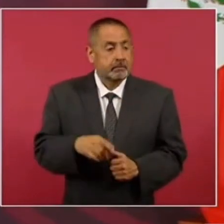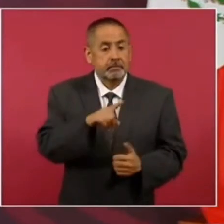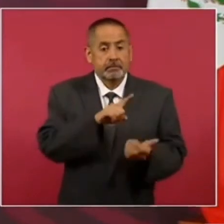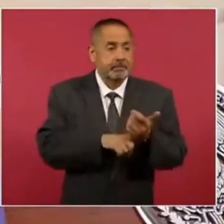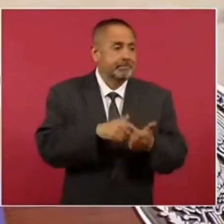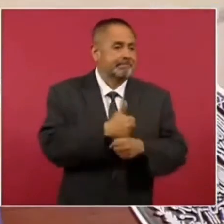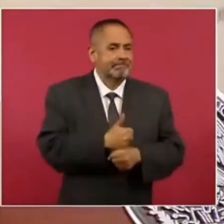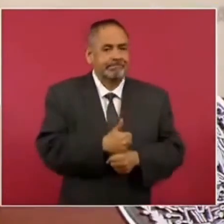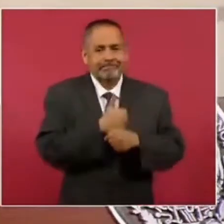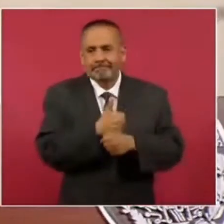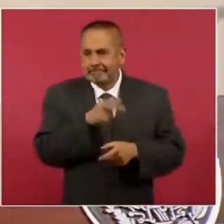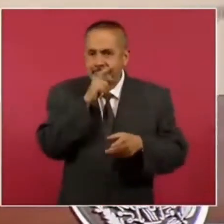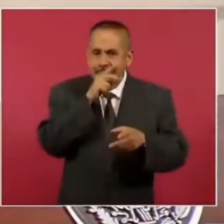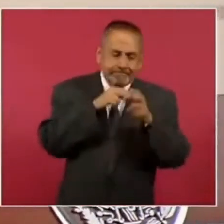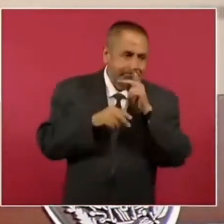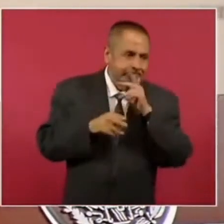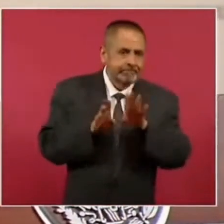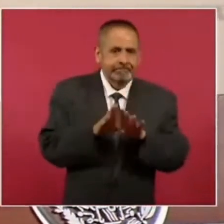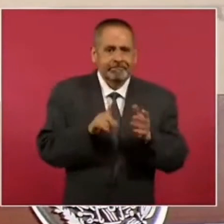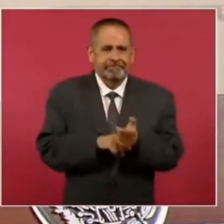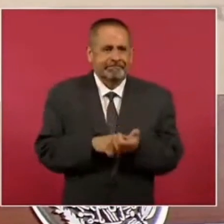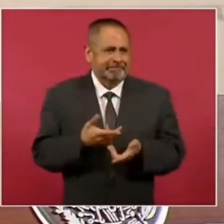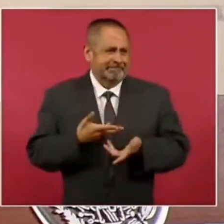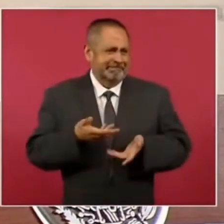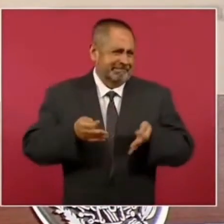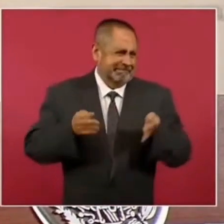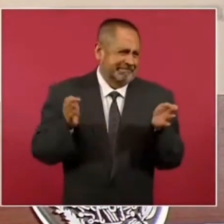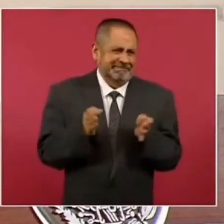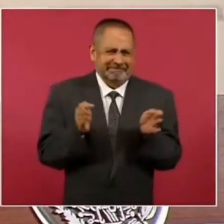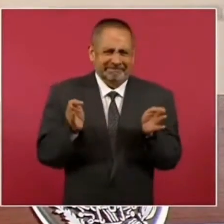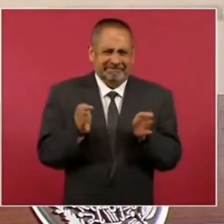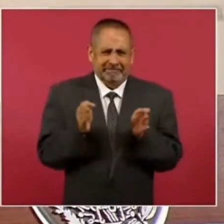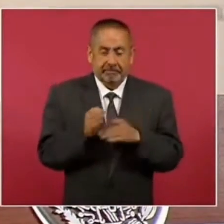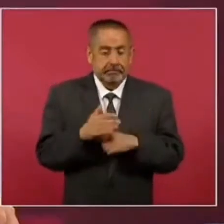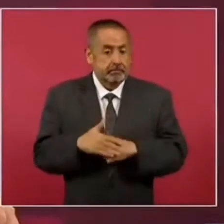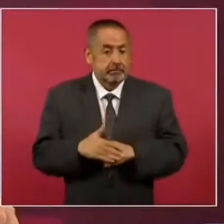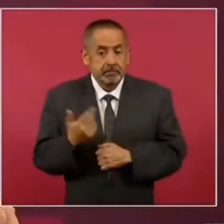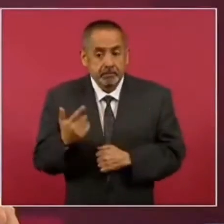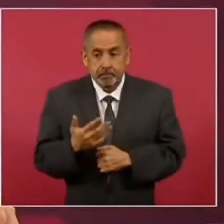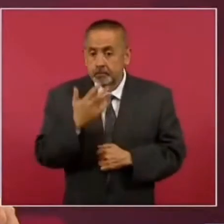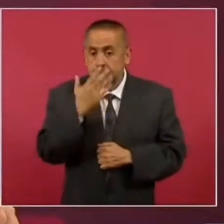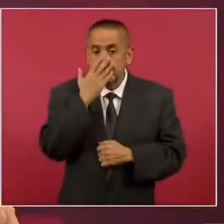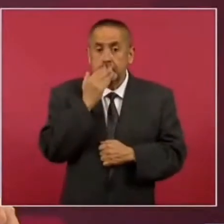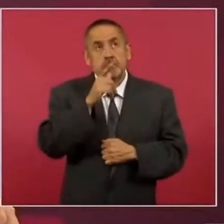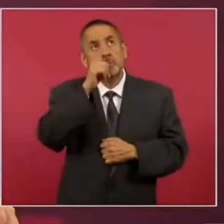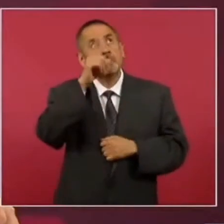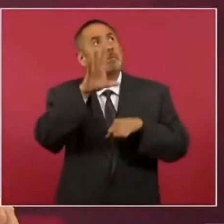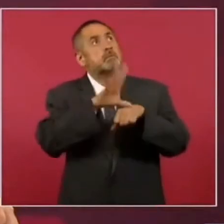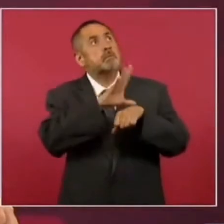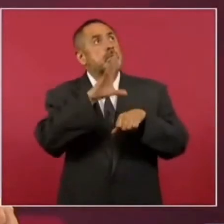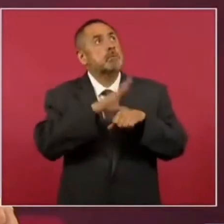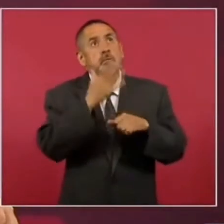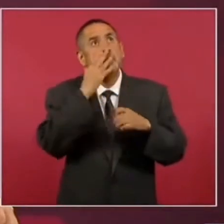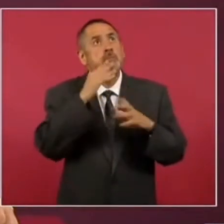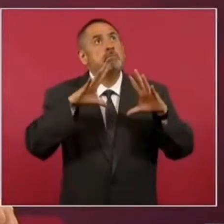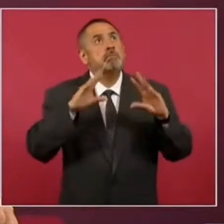padeciendo la gente del frío porque no había